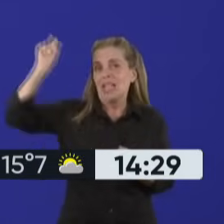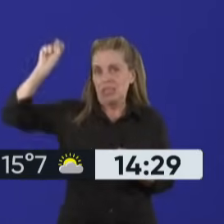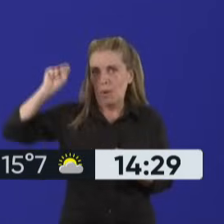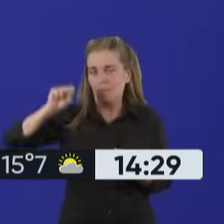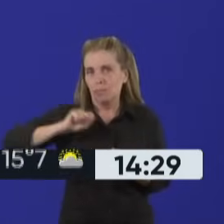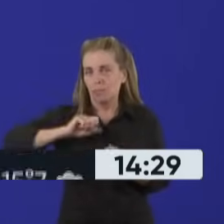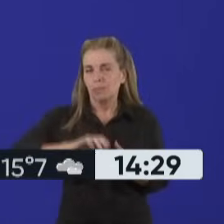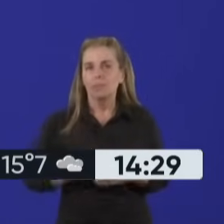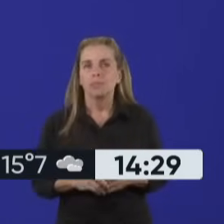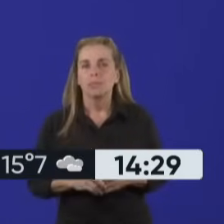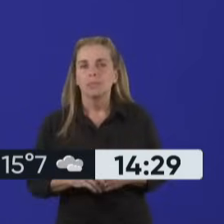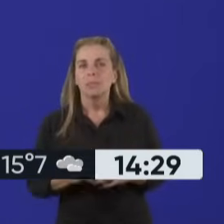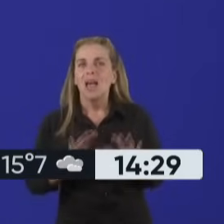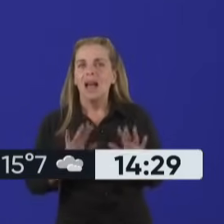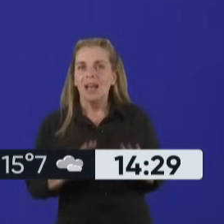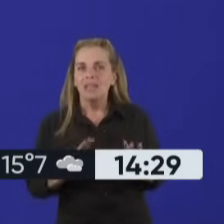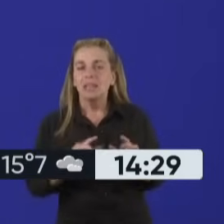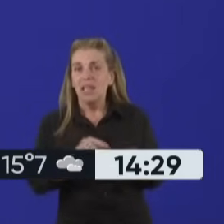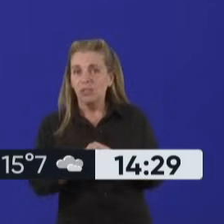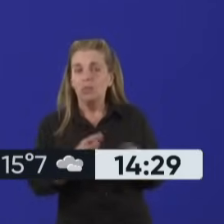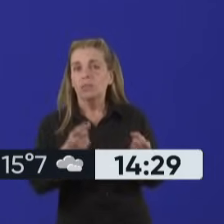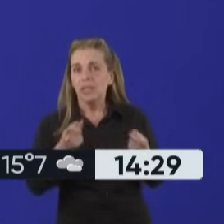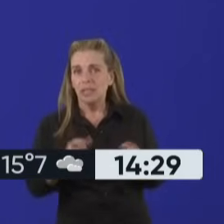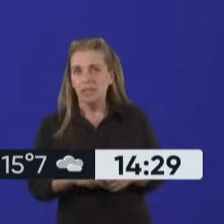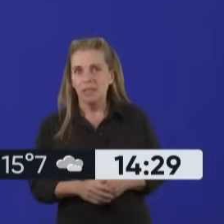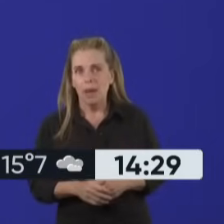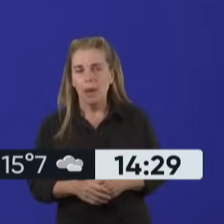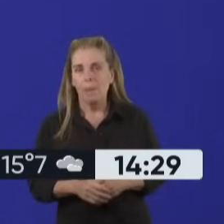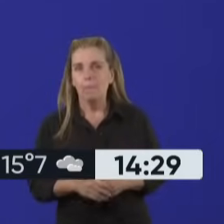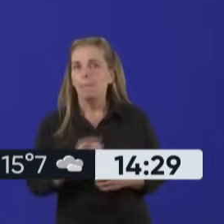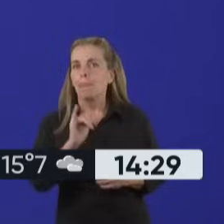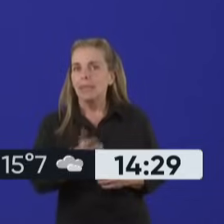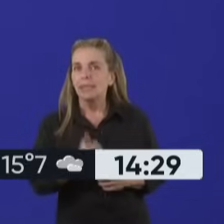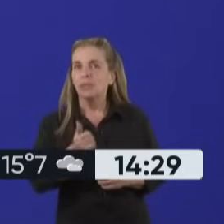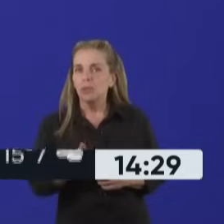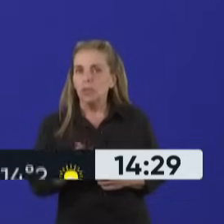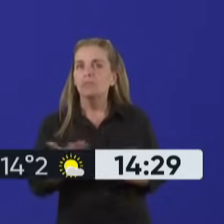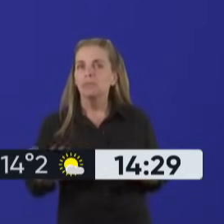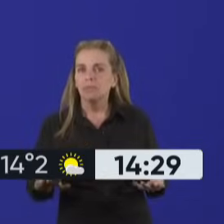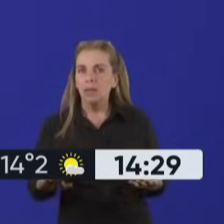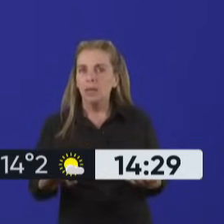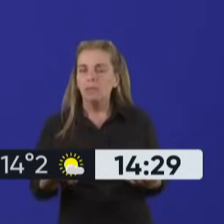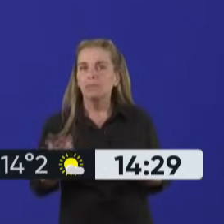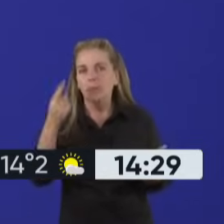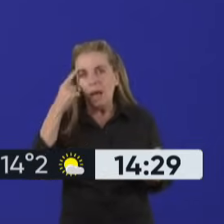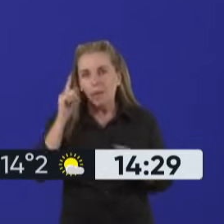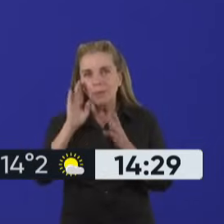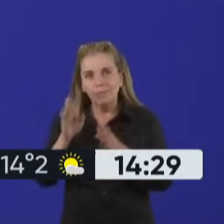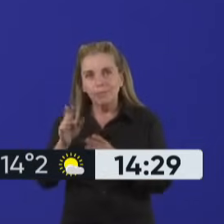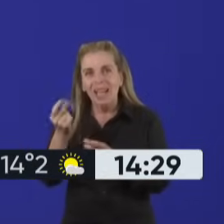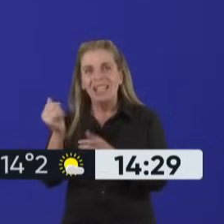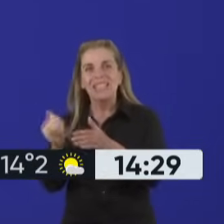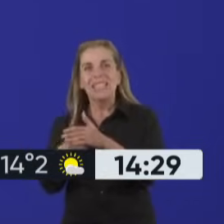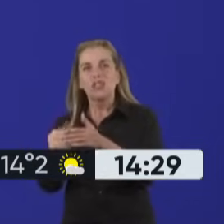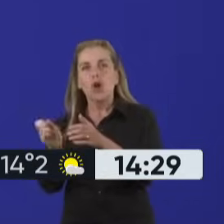eso esencialmente requería poner en caja el Tesoro y poner